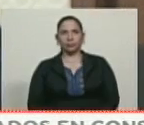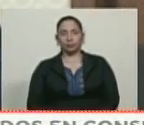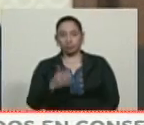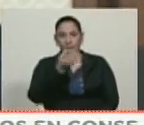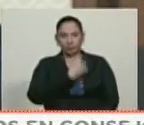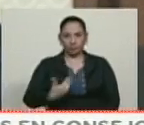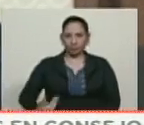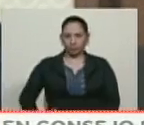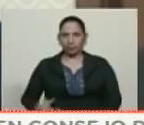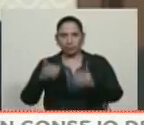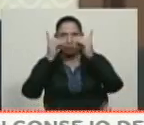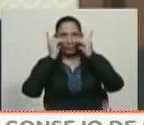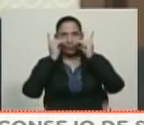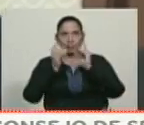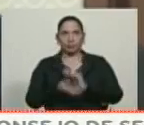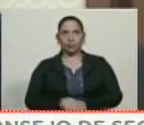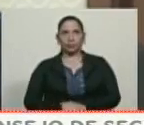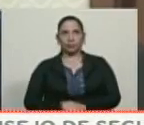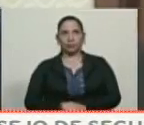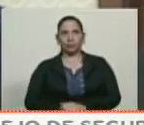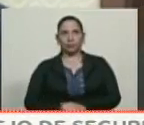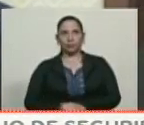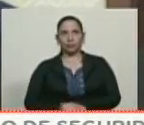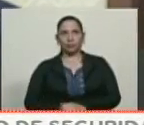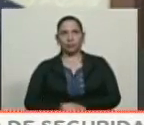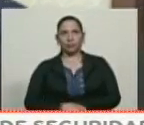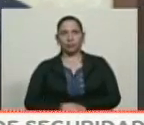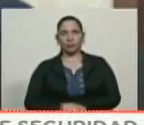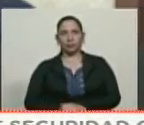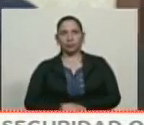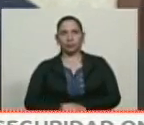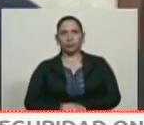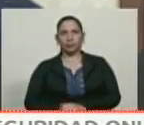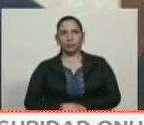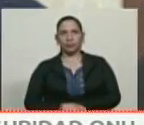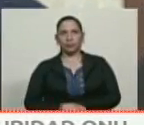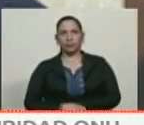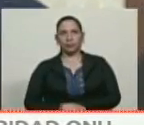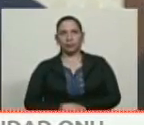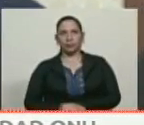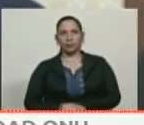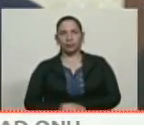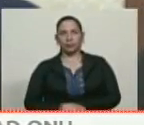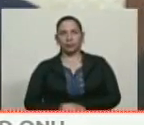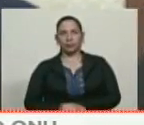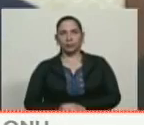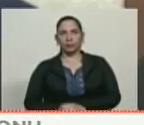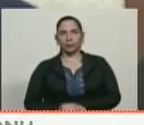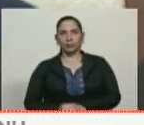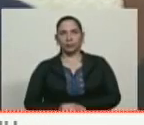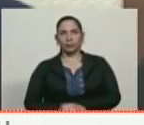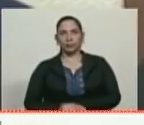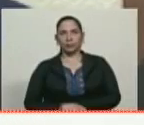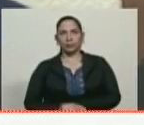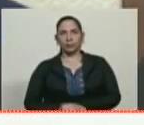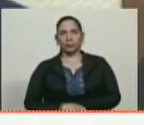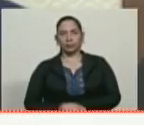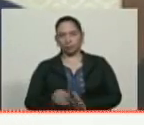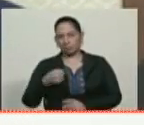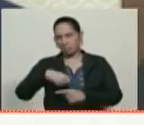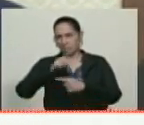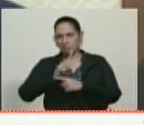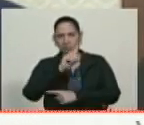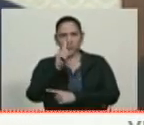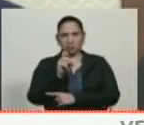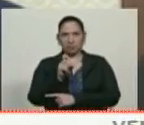Vicepresidenta Delcy Rodríguez, dobre pasalova da Moskva y dobre dien Gaspadin Lavrovo. Primera pregunta